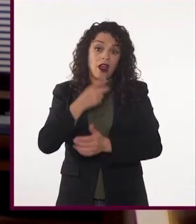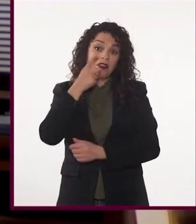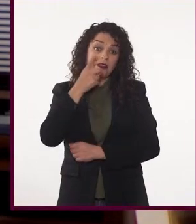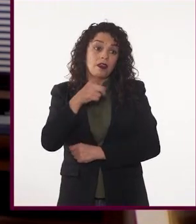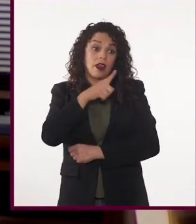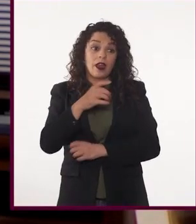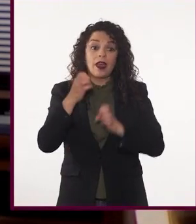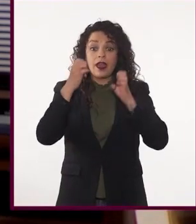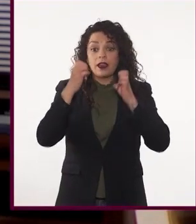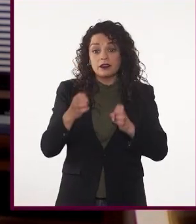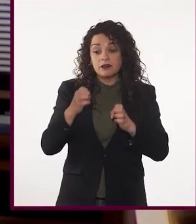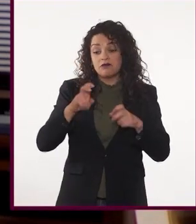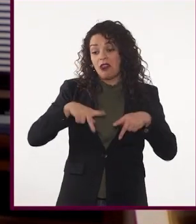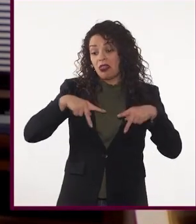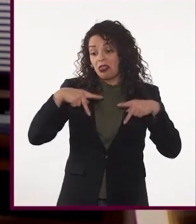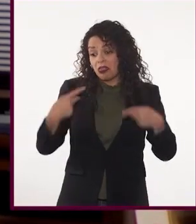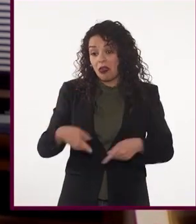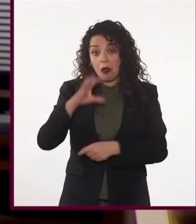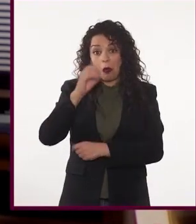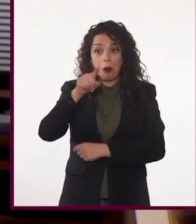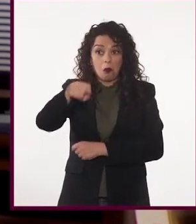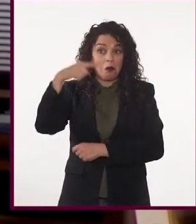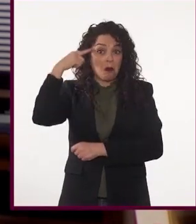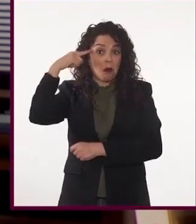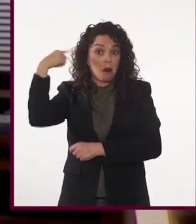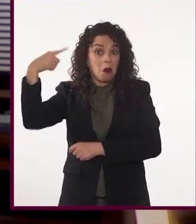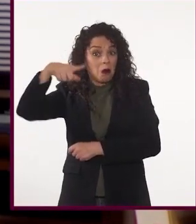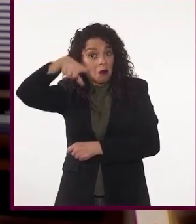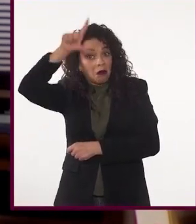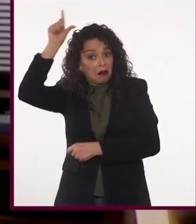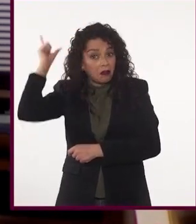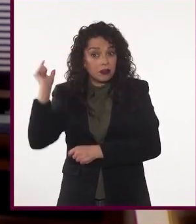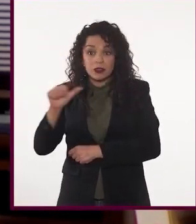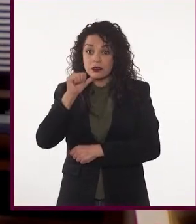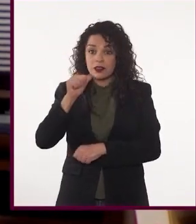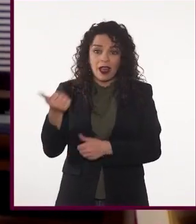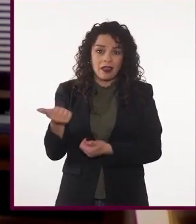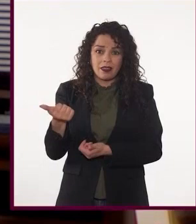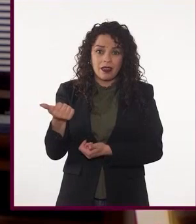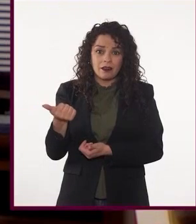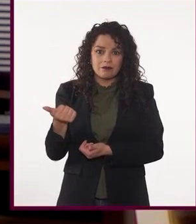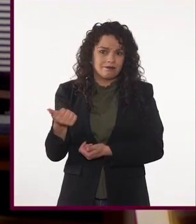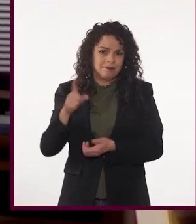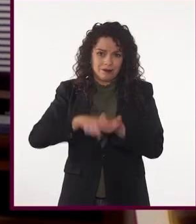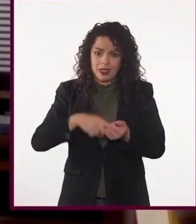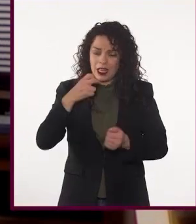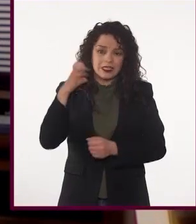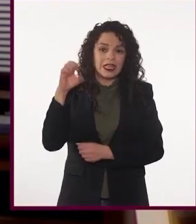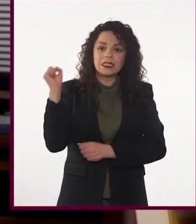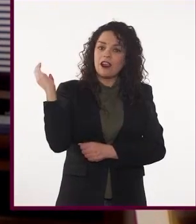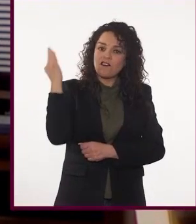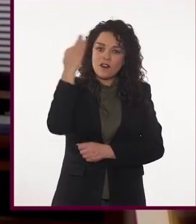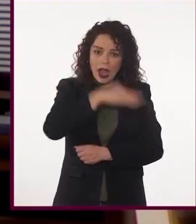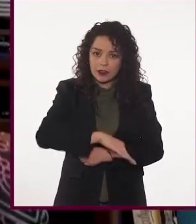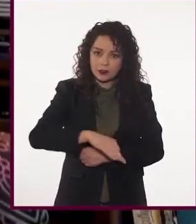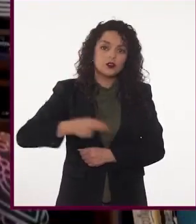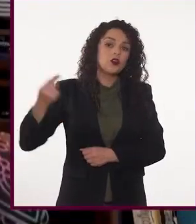asistir a una terapia psicológica puede significar debilidad o locura. Nada más